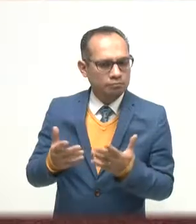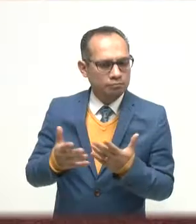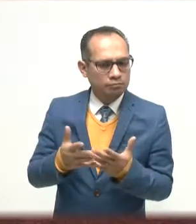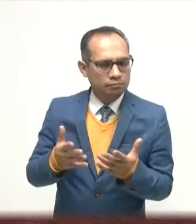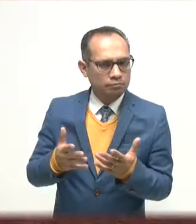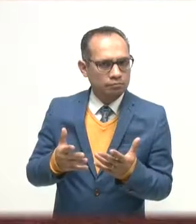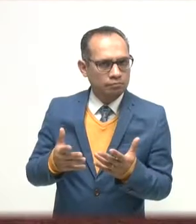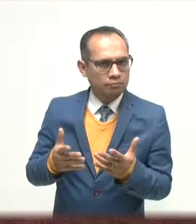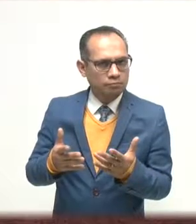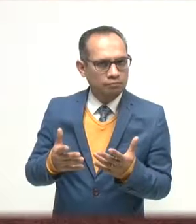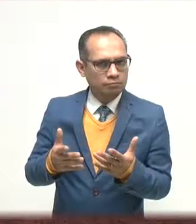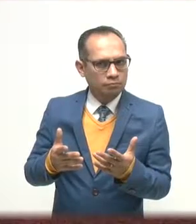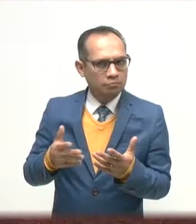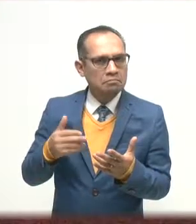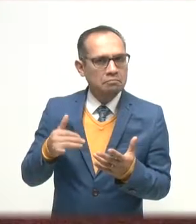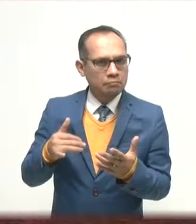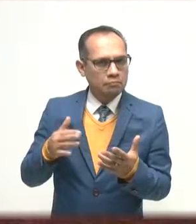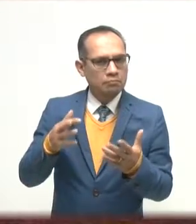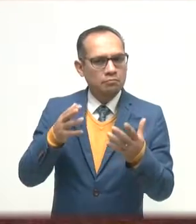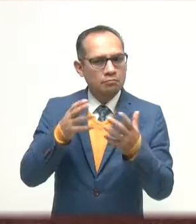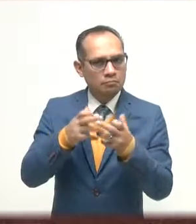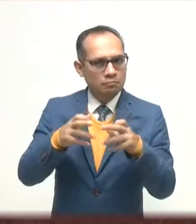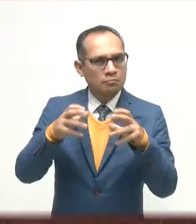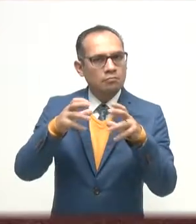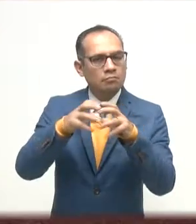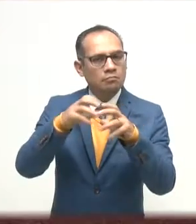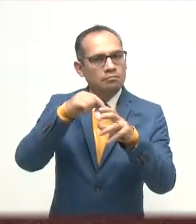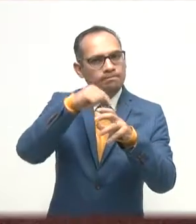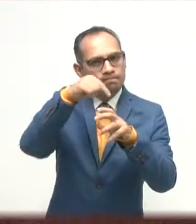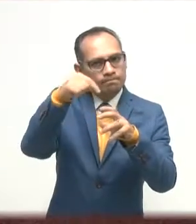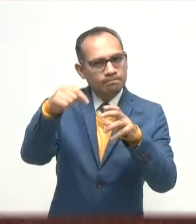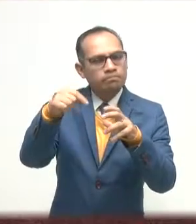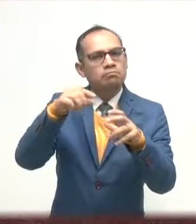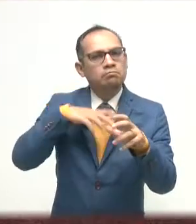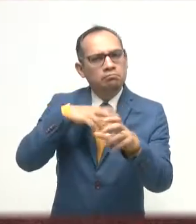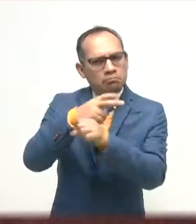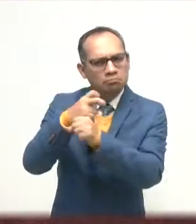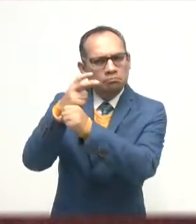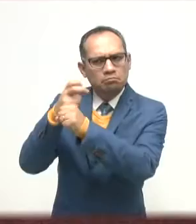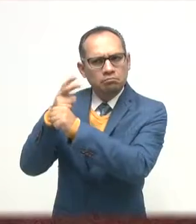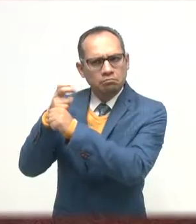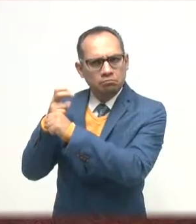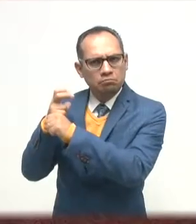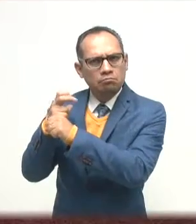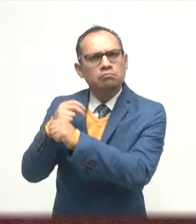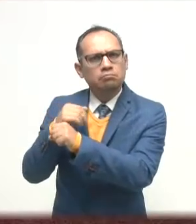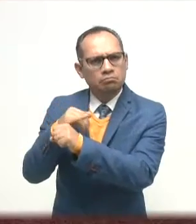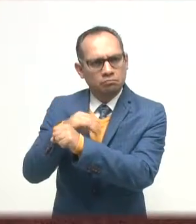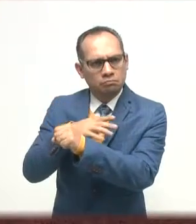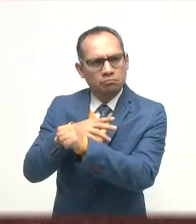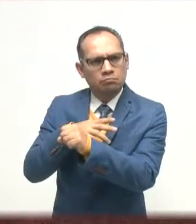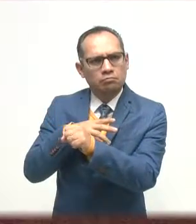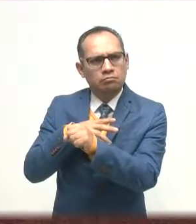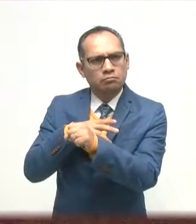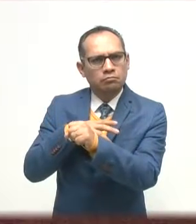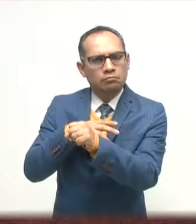que méxico tiene relación ya está ahorita están confirmados